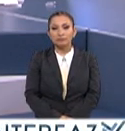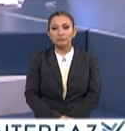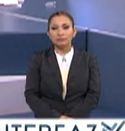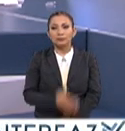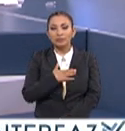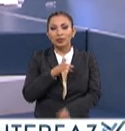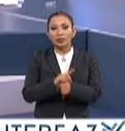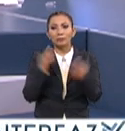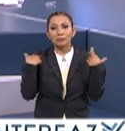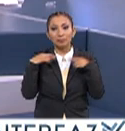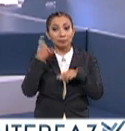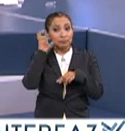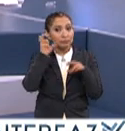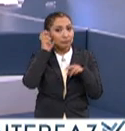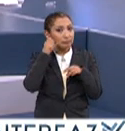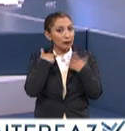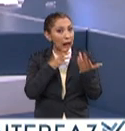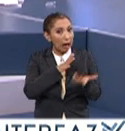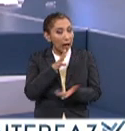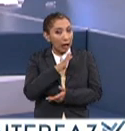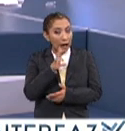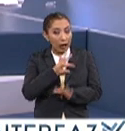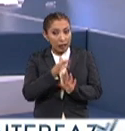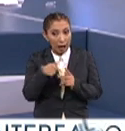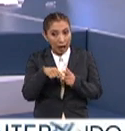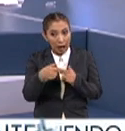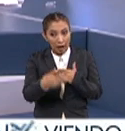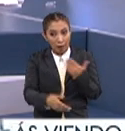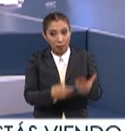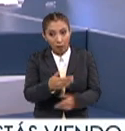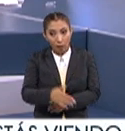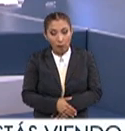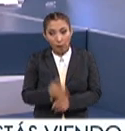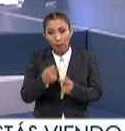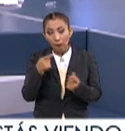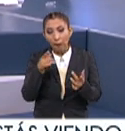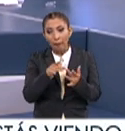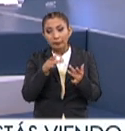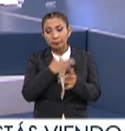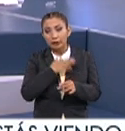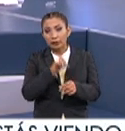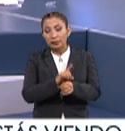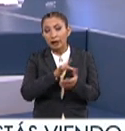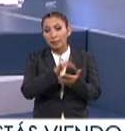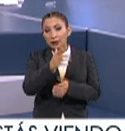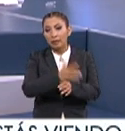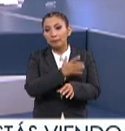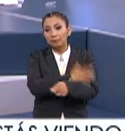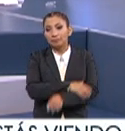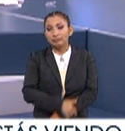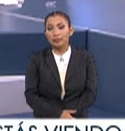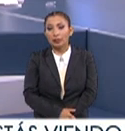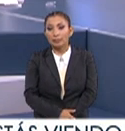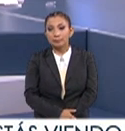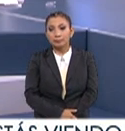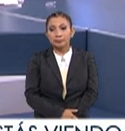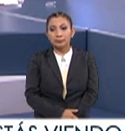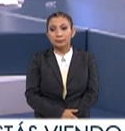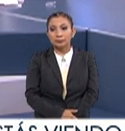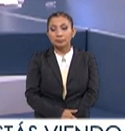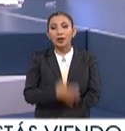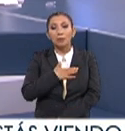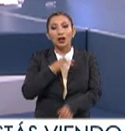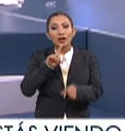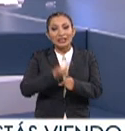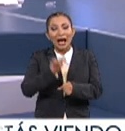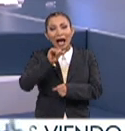Muy buenos días, Hola, maestro. Si nos está escuchando, ya estamos al aire precisamente con usted. Muy buenos días, gracias por acompañarnos. Muy